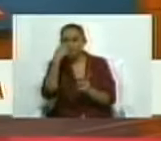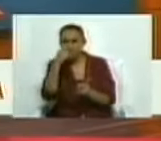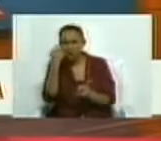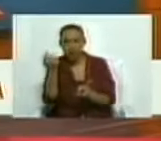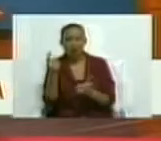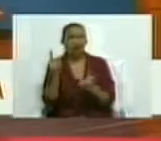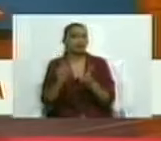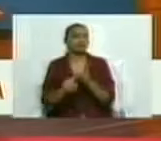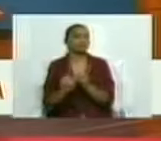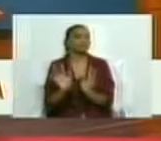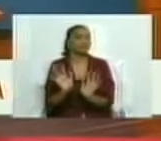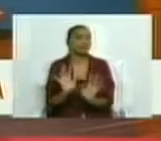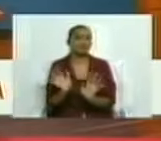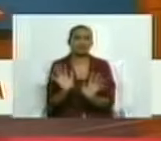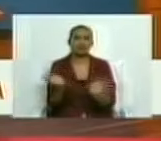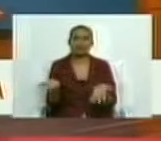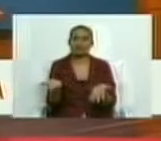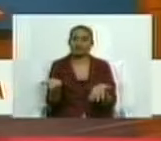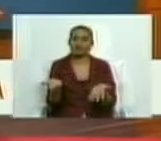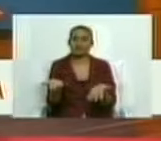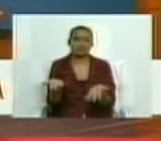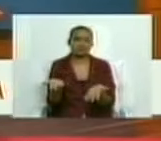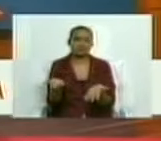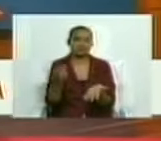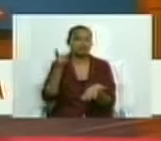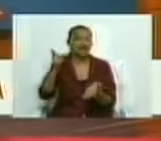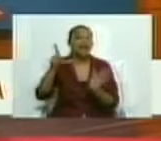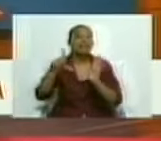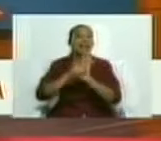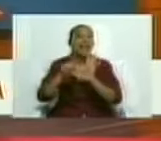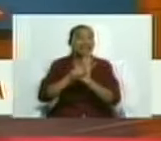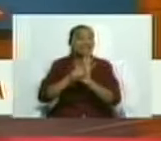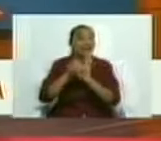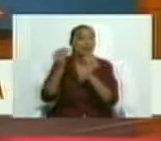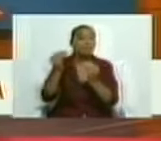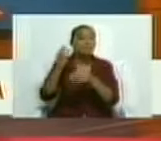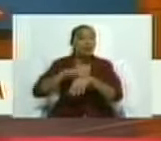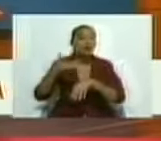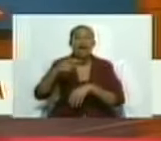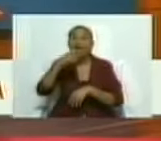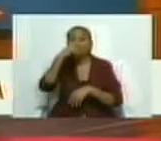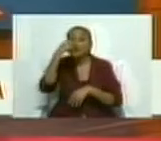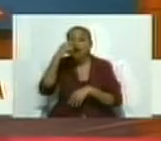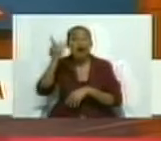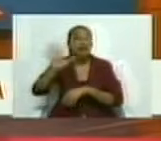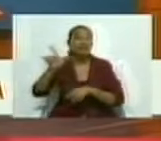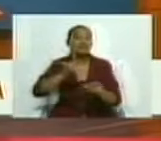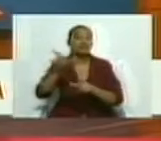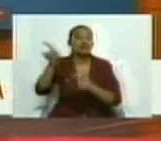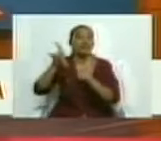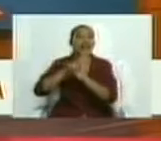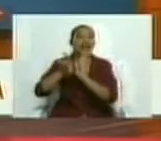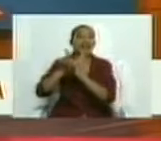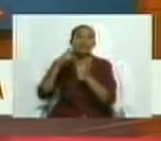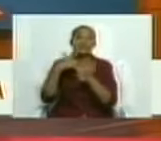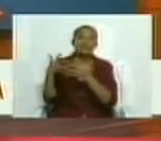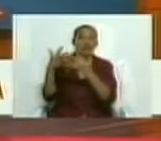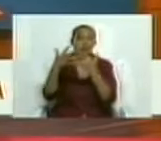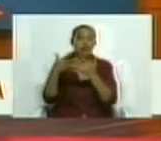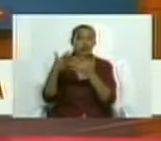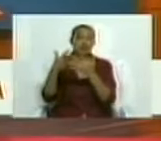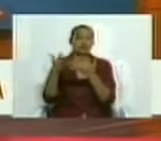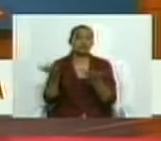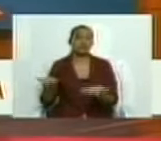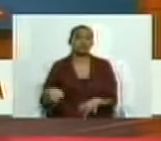billete lo legalizaron se quedaron aquella aquellos que querían meter